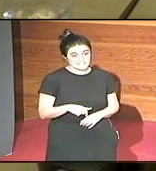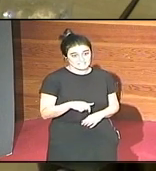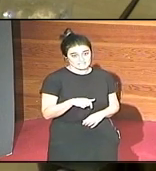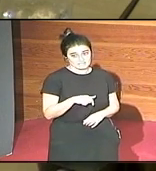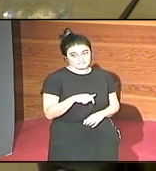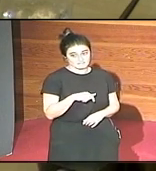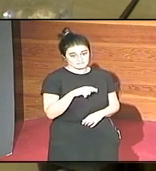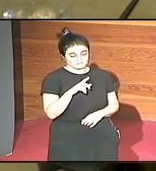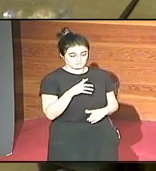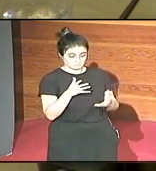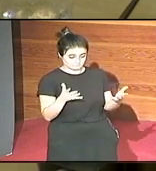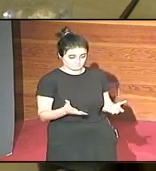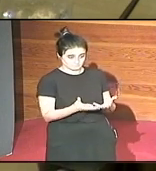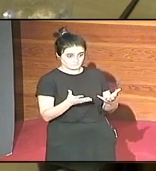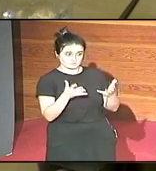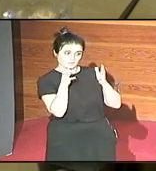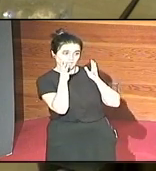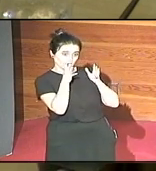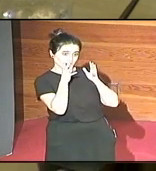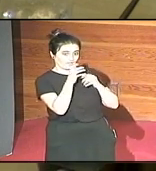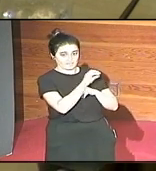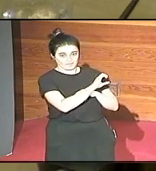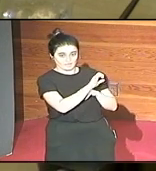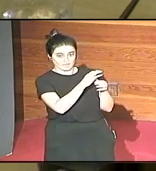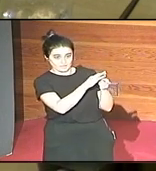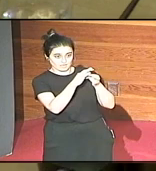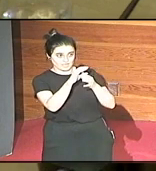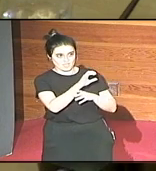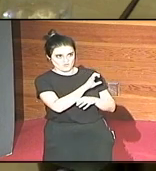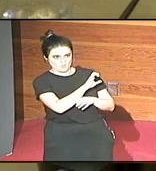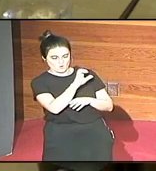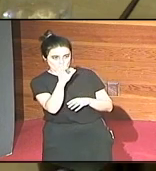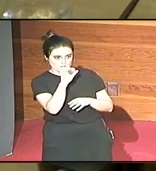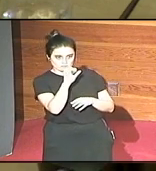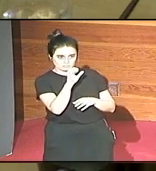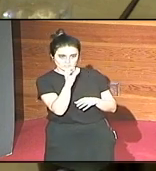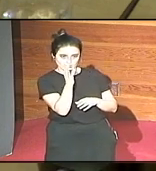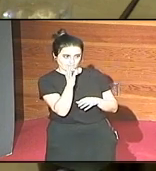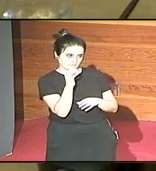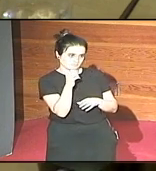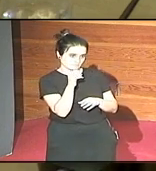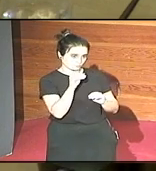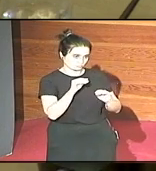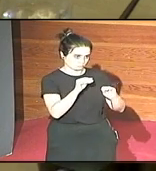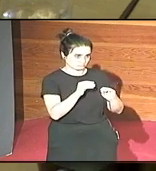aconseja a la Unión Europea, a los europeos, a hacerse cargo de su propia seguridad. Pero eso es, yo